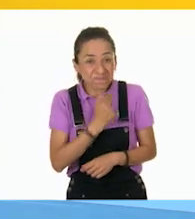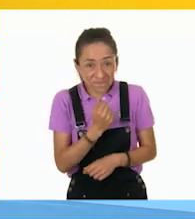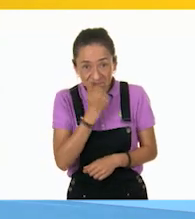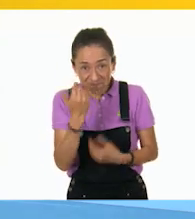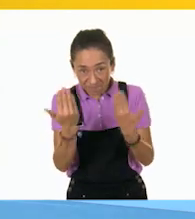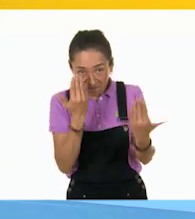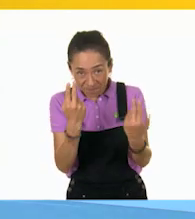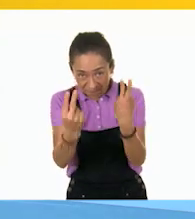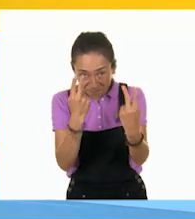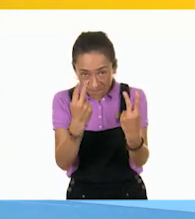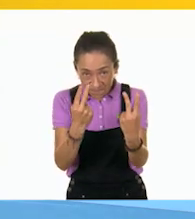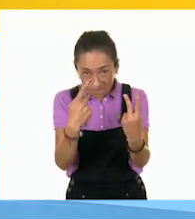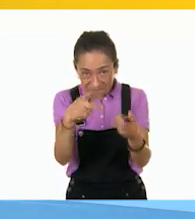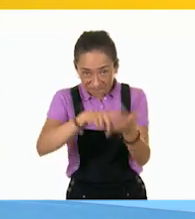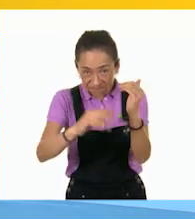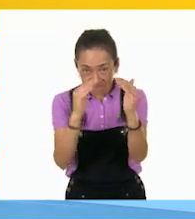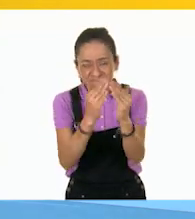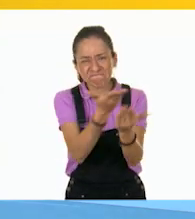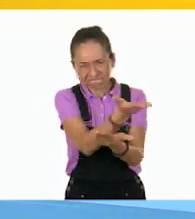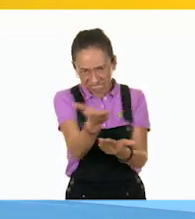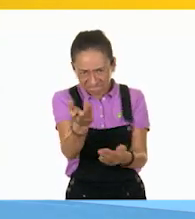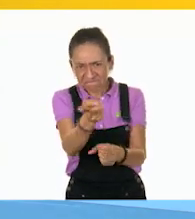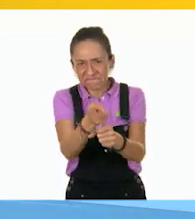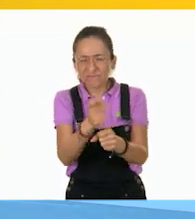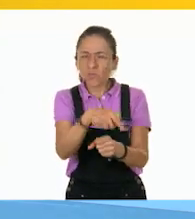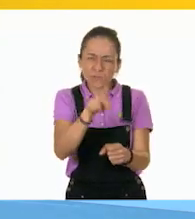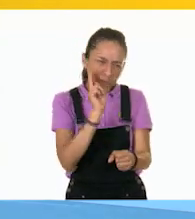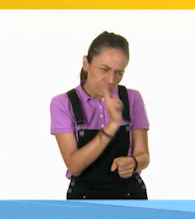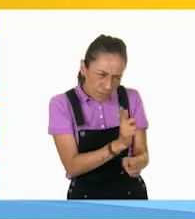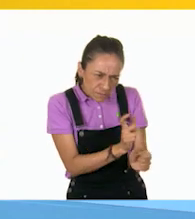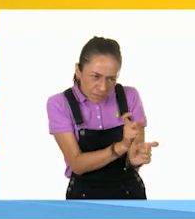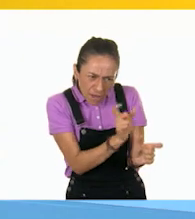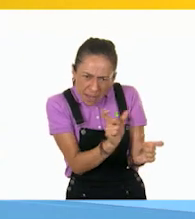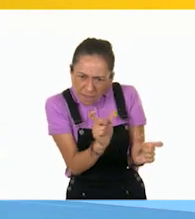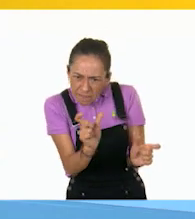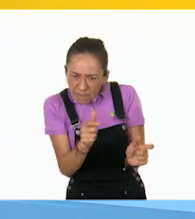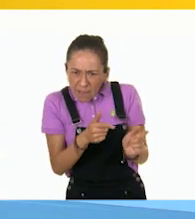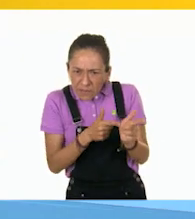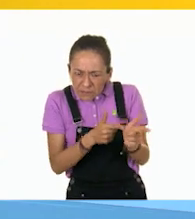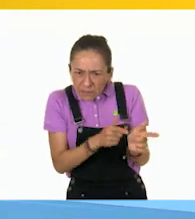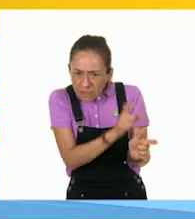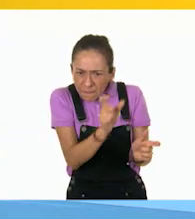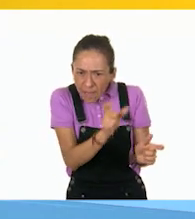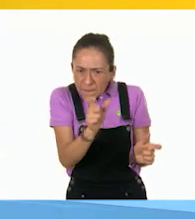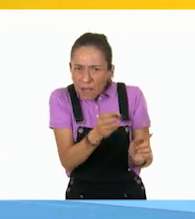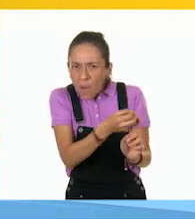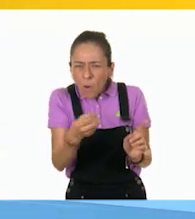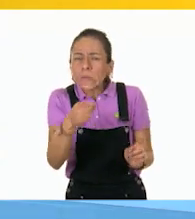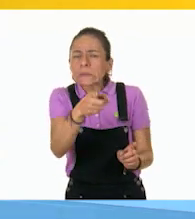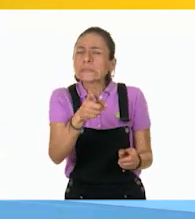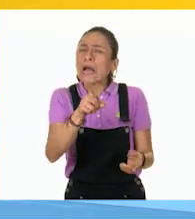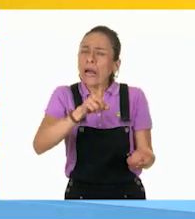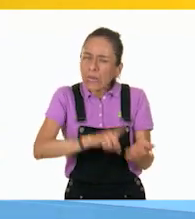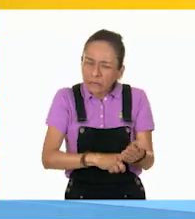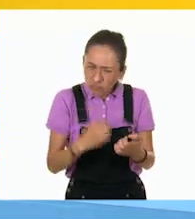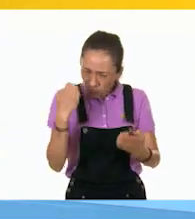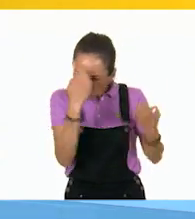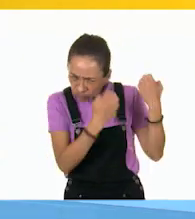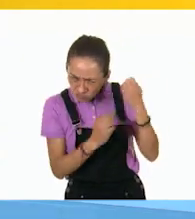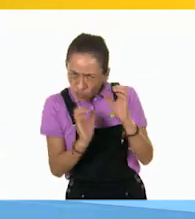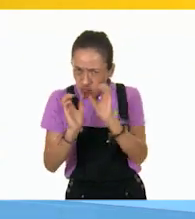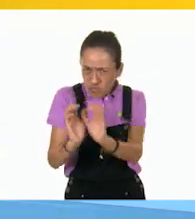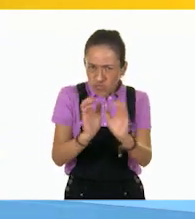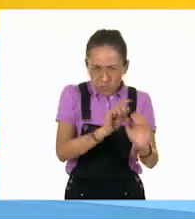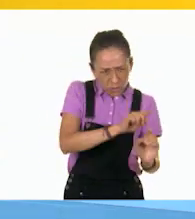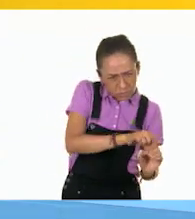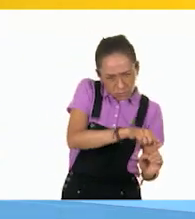casa, les invito a que cuando se enfrenten a una sucesión, analicen con cuidado cómo cambia de un término a otro, para